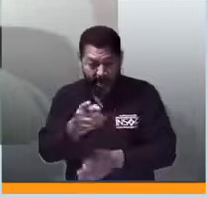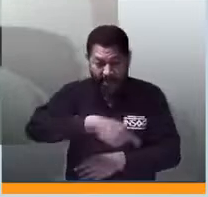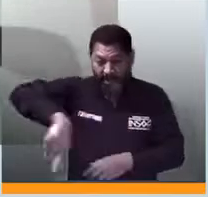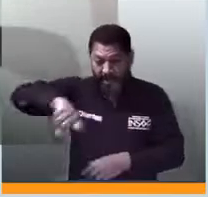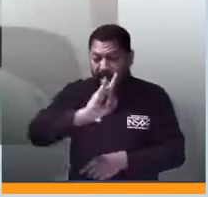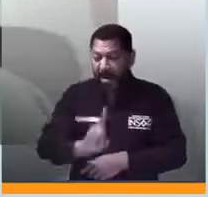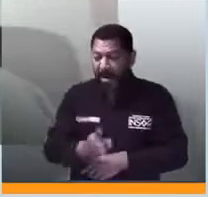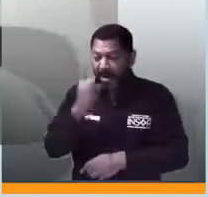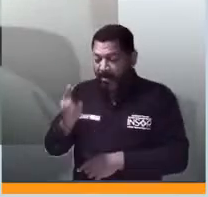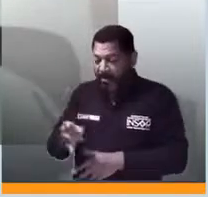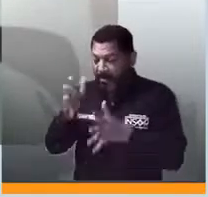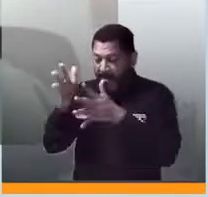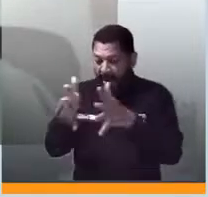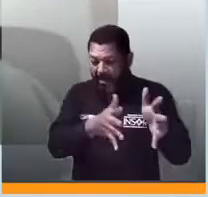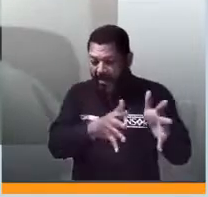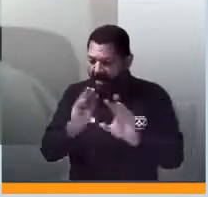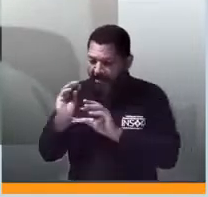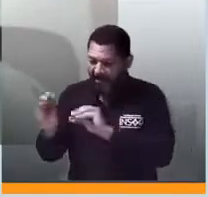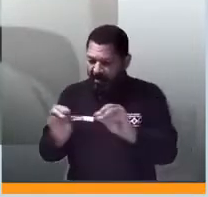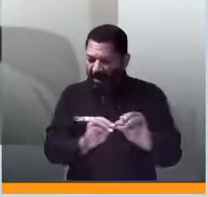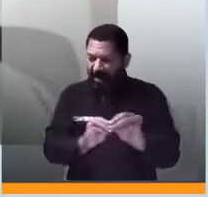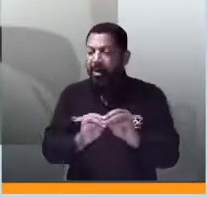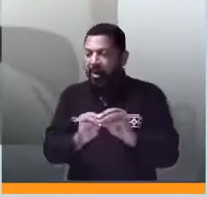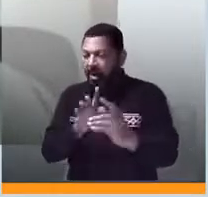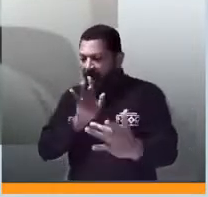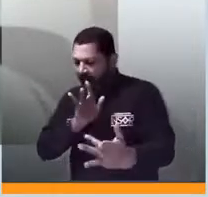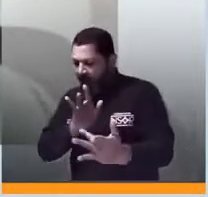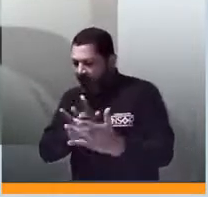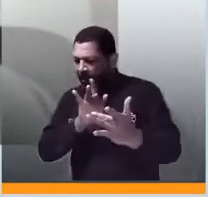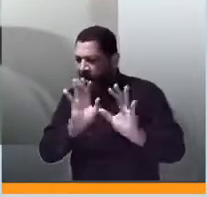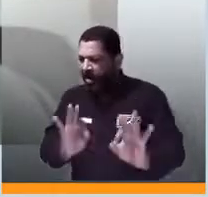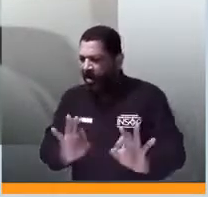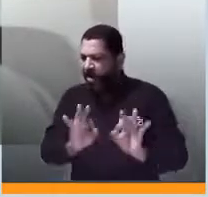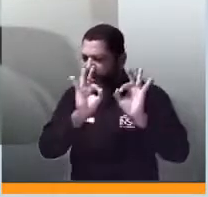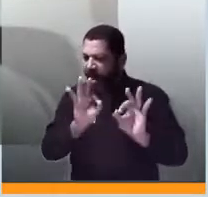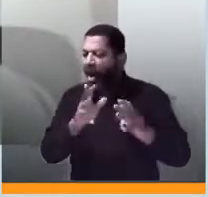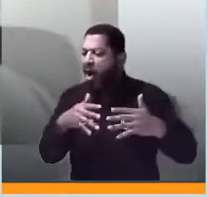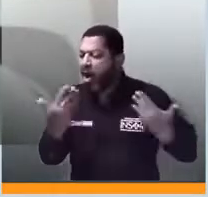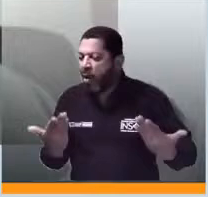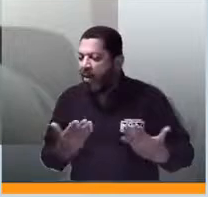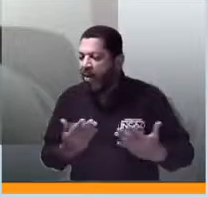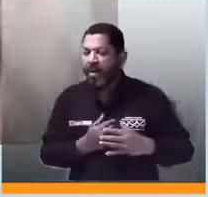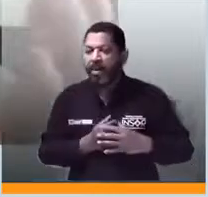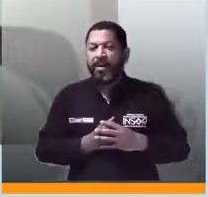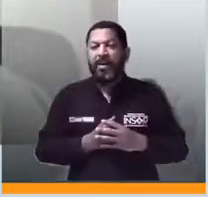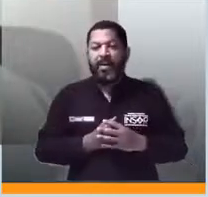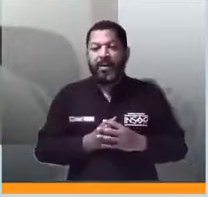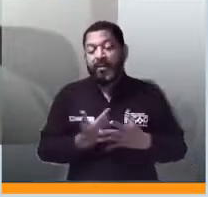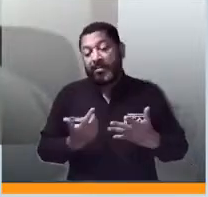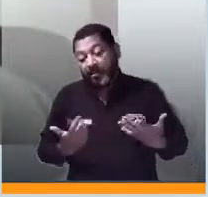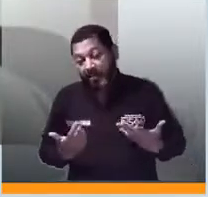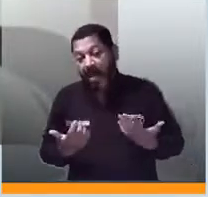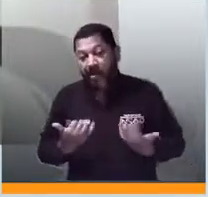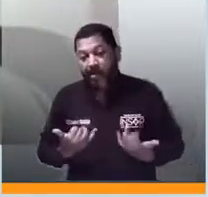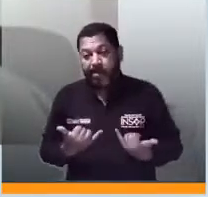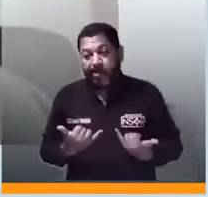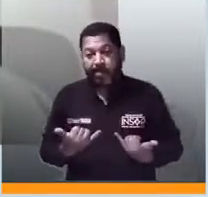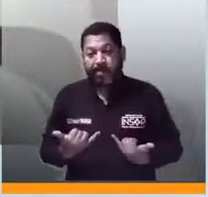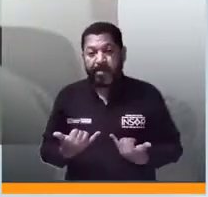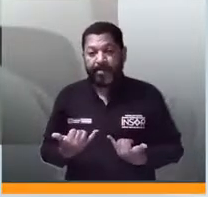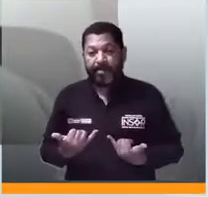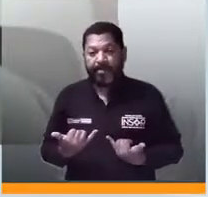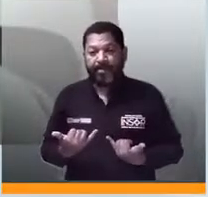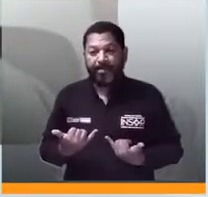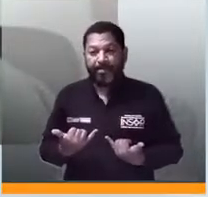esos aprendizajes pertinentes, de calidad, que de alguna manera pues estamos